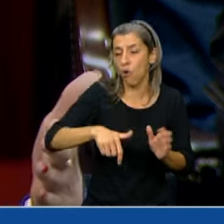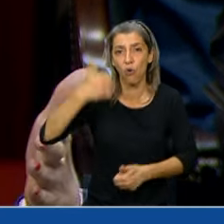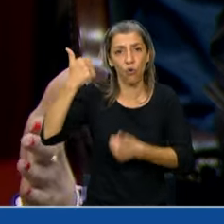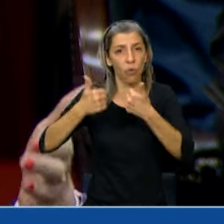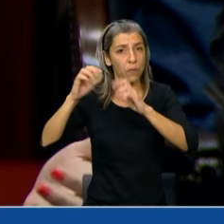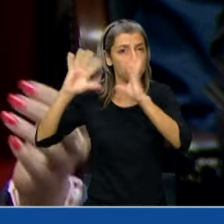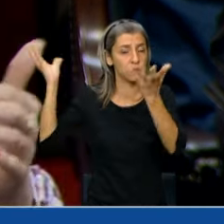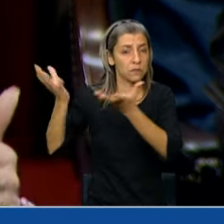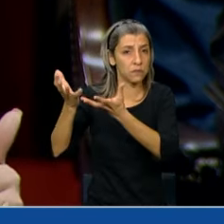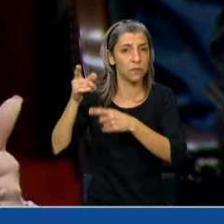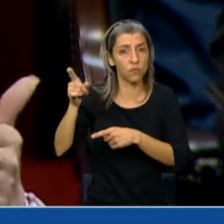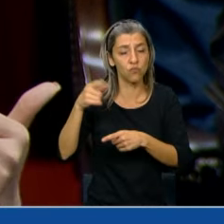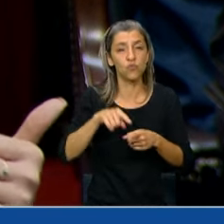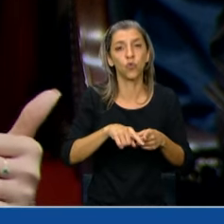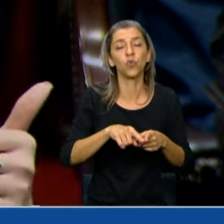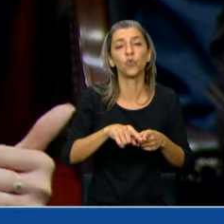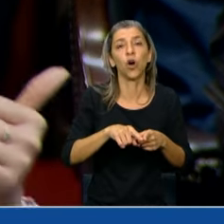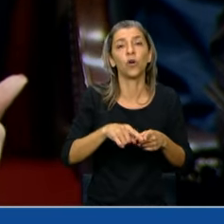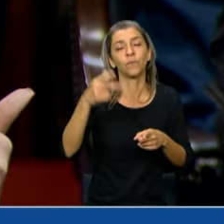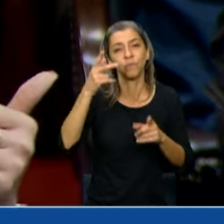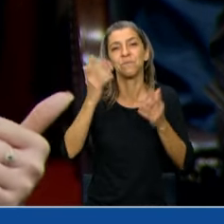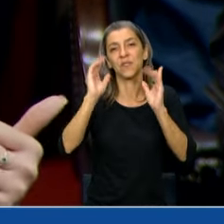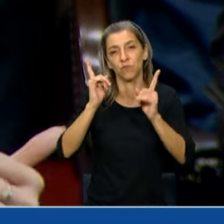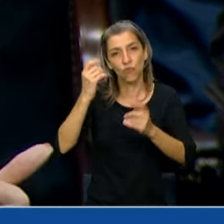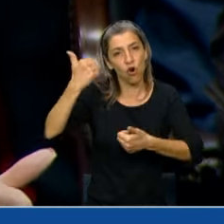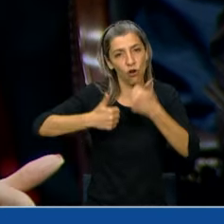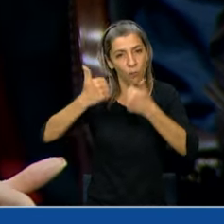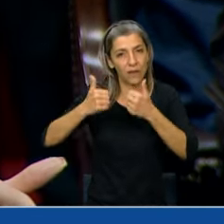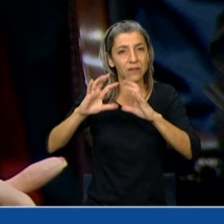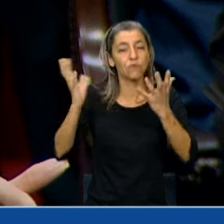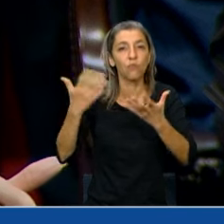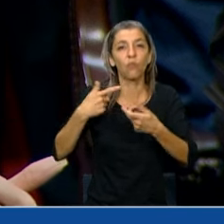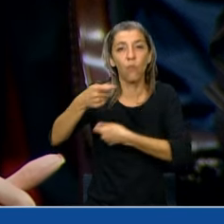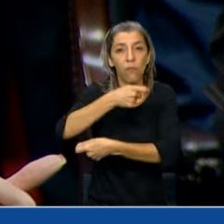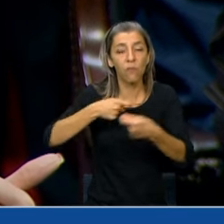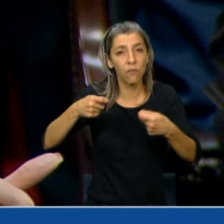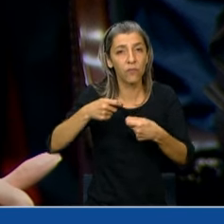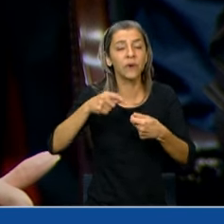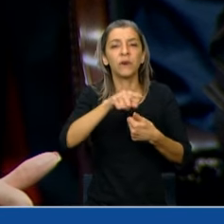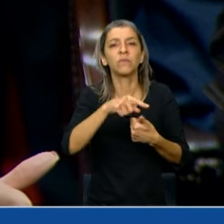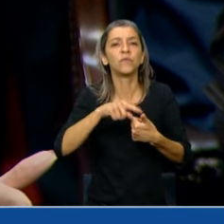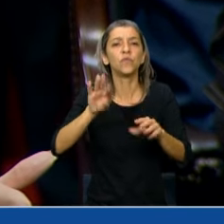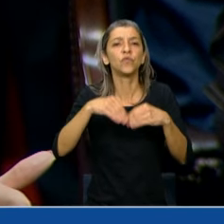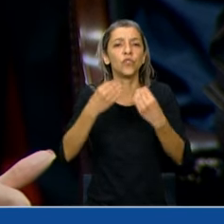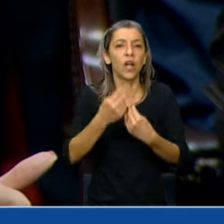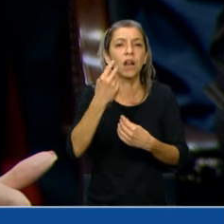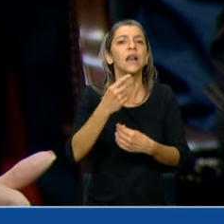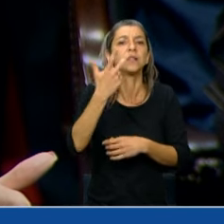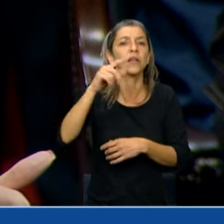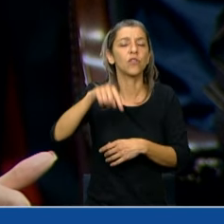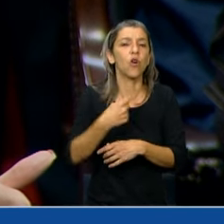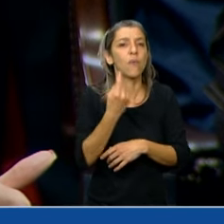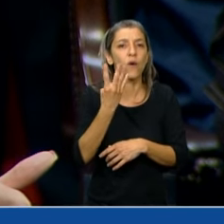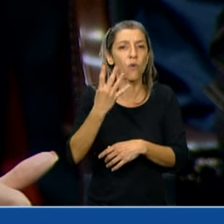competitivos el el Henry Hub es de 2,4 el millón de btu en vaca muerta es